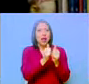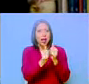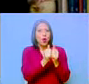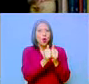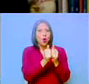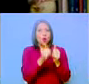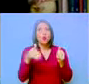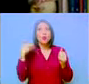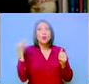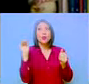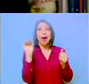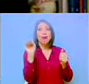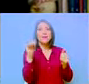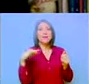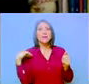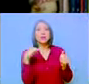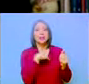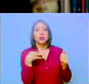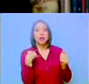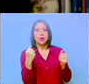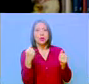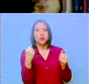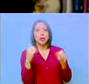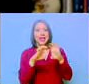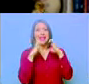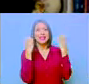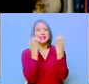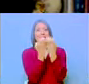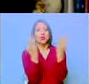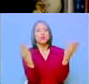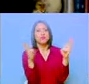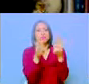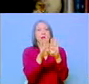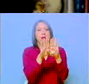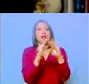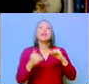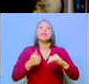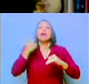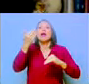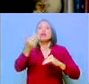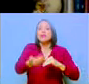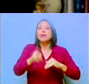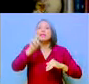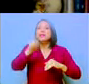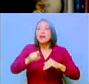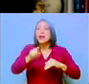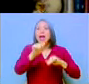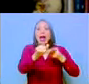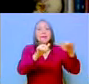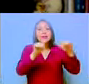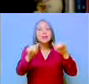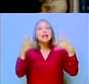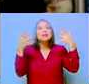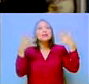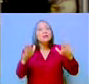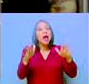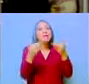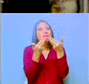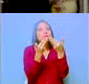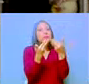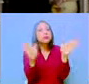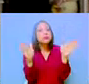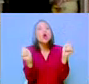el ministerio lo diga a puerta cerrada luego el ministerio tendrá que decir cuando es a puerta abierta con